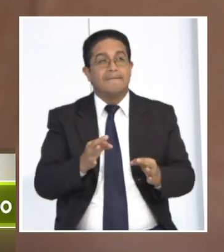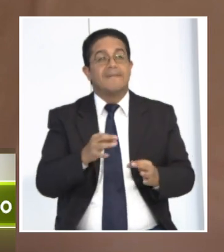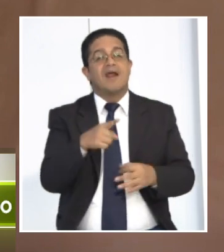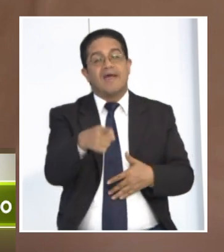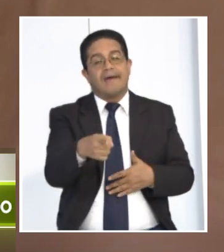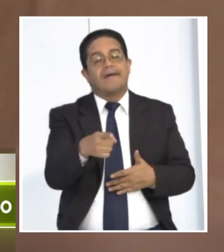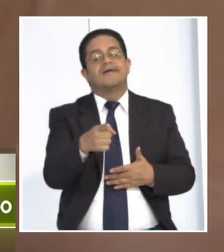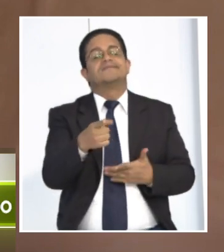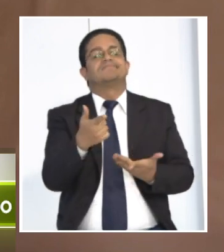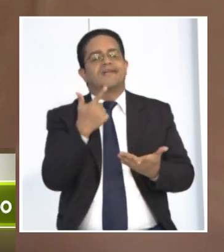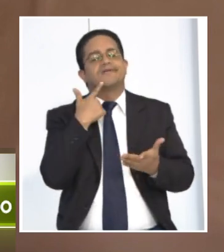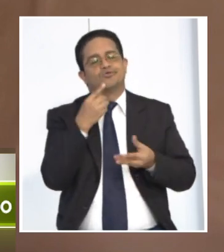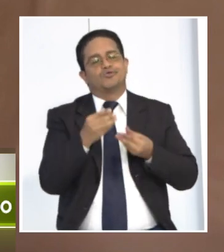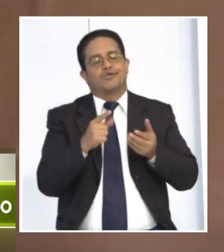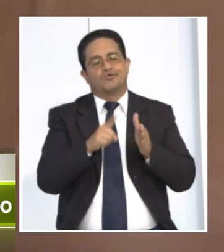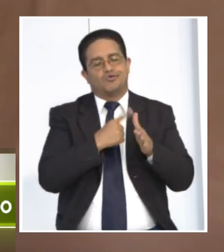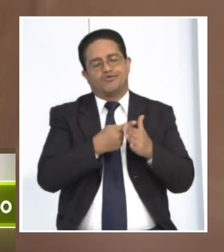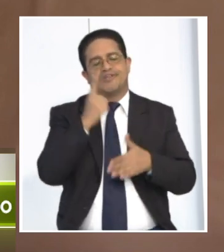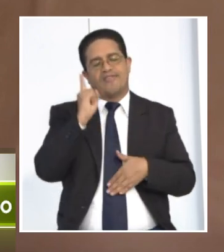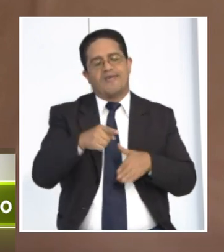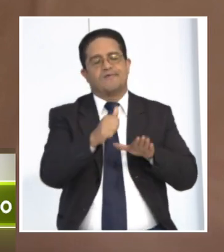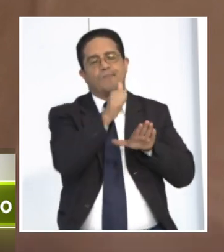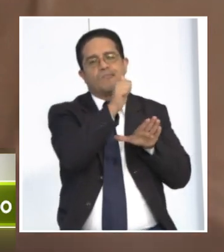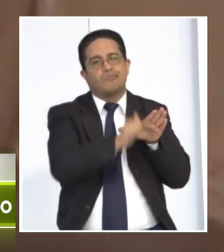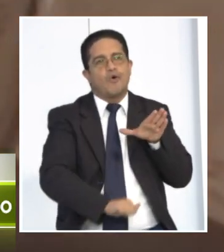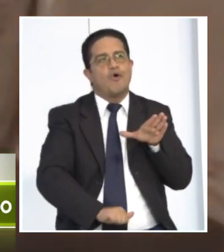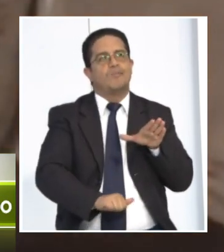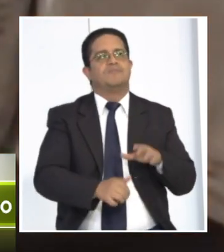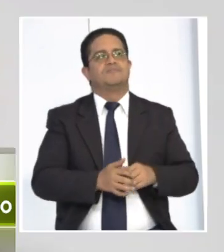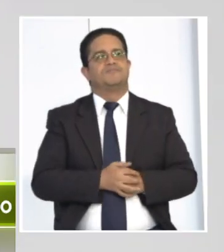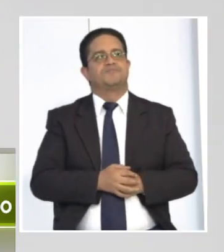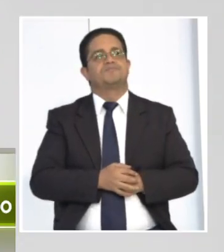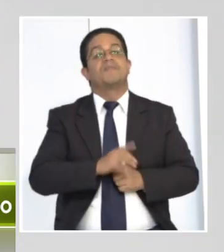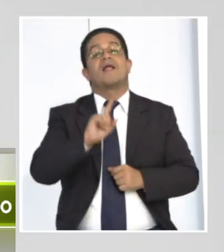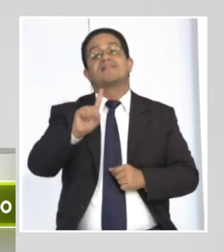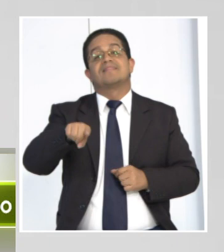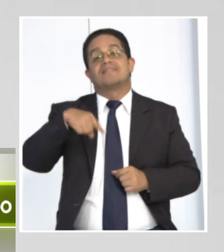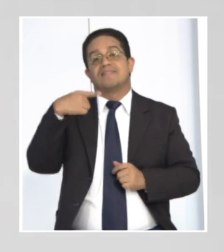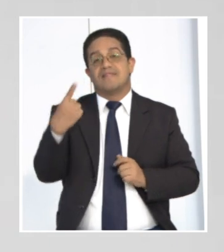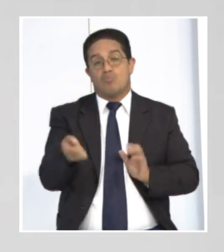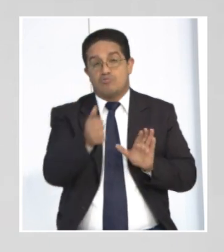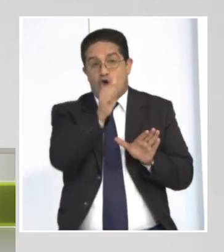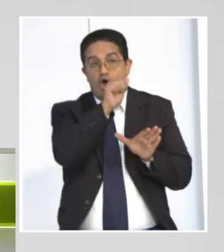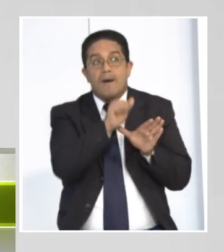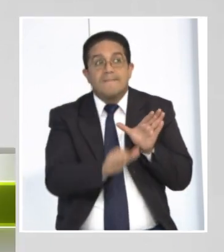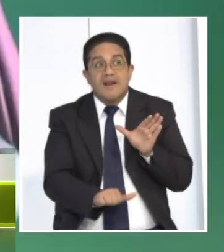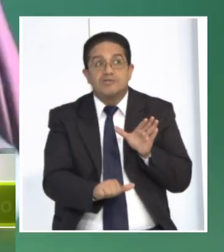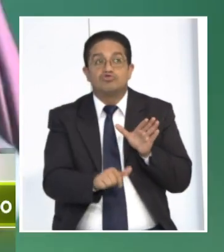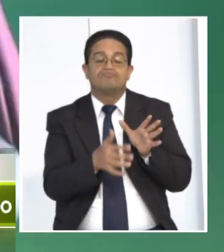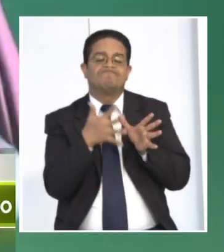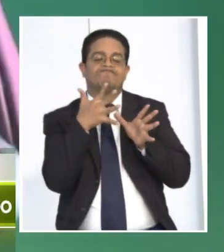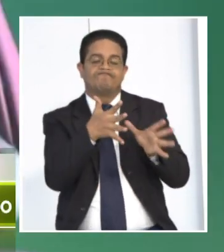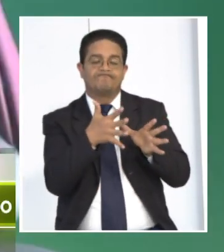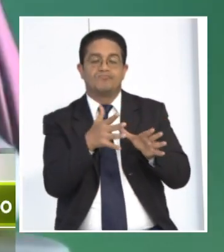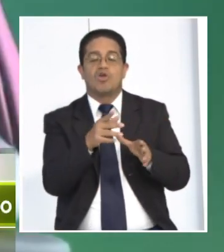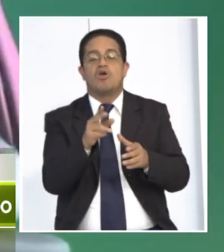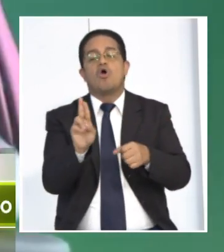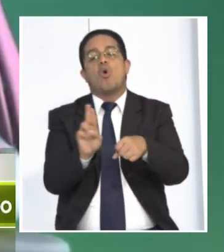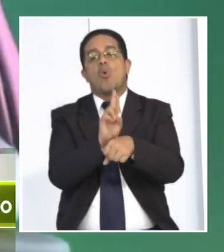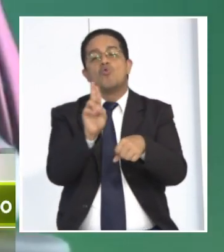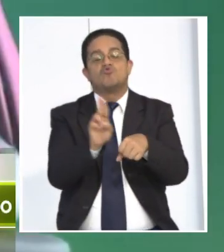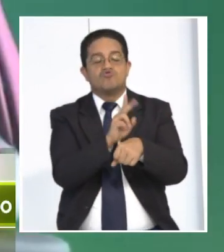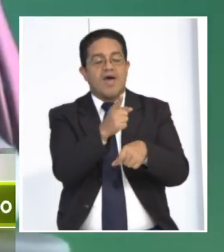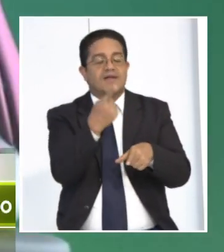emplear una corrección quirúrgica de resección de la unión anómala. Posteriormente, es aconsejable usar zapatos y